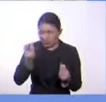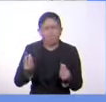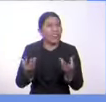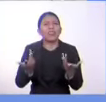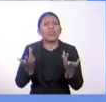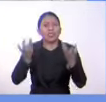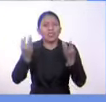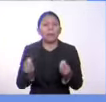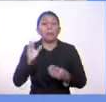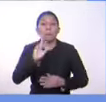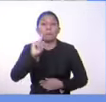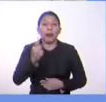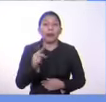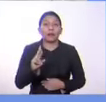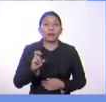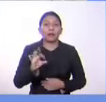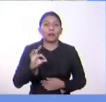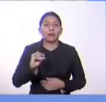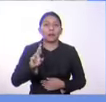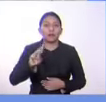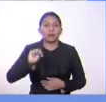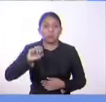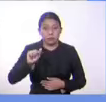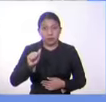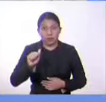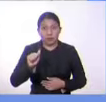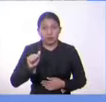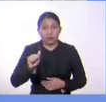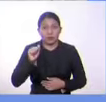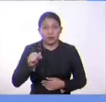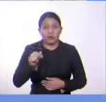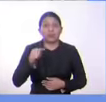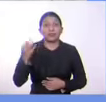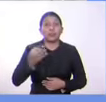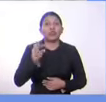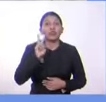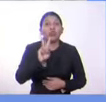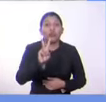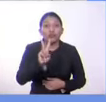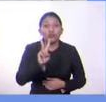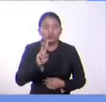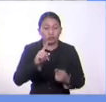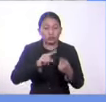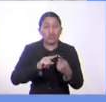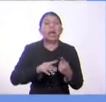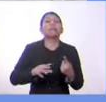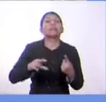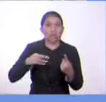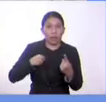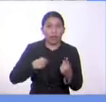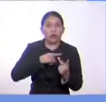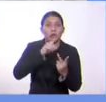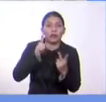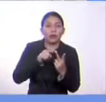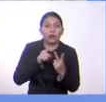reforma constitucional en El Salvador son necesarias dos legislaturas, una que aprueba y otra